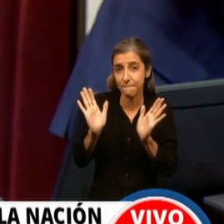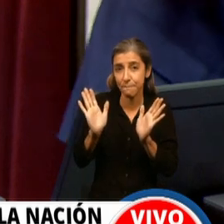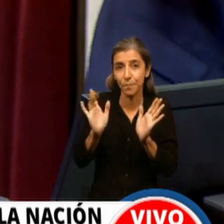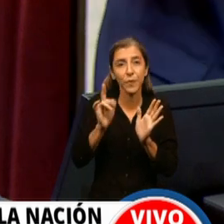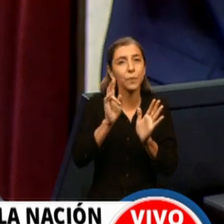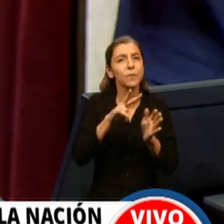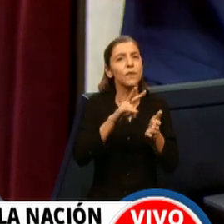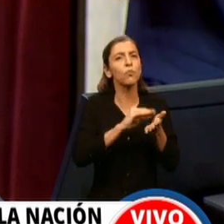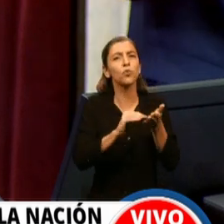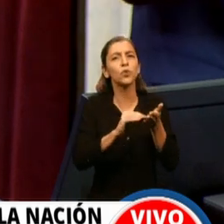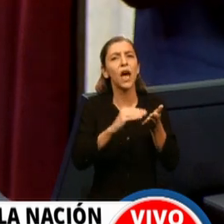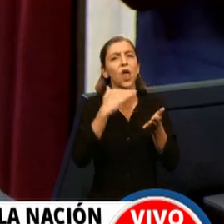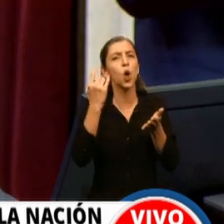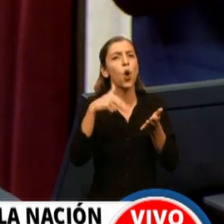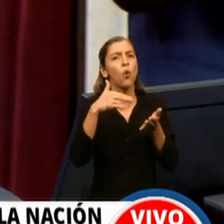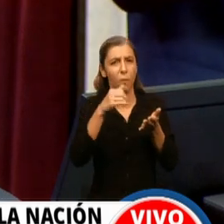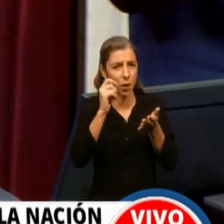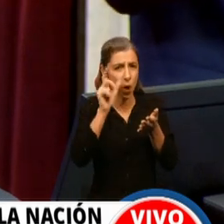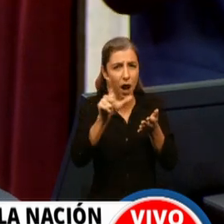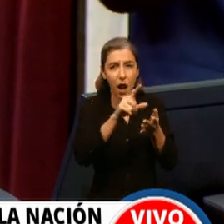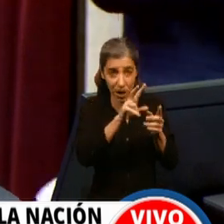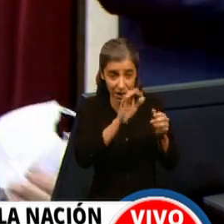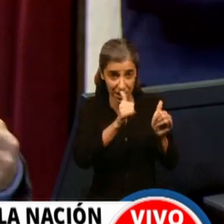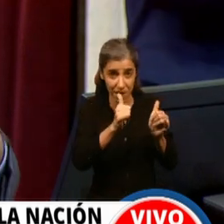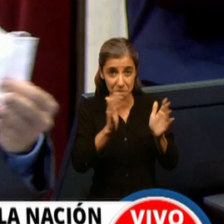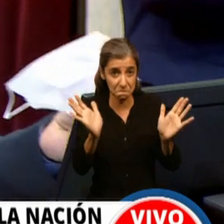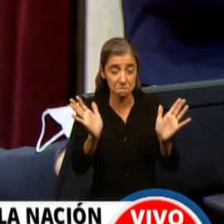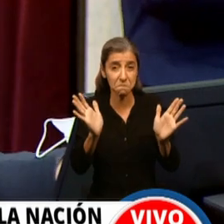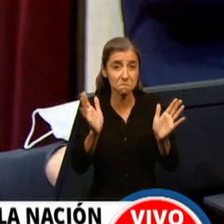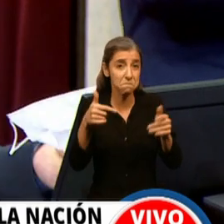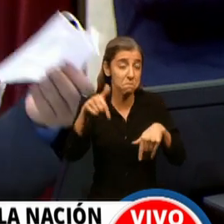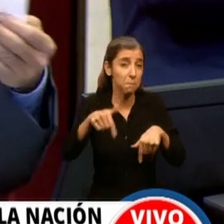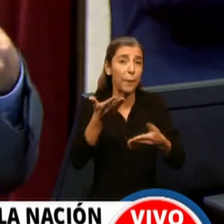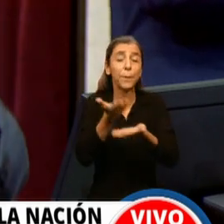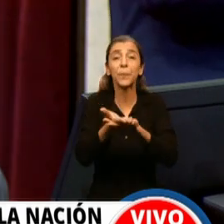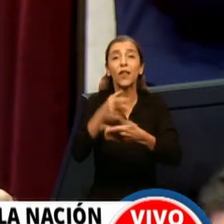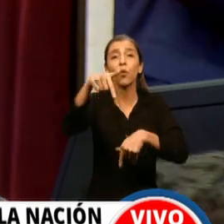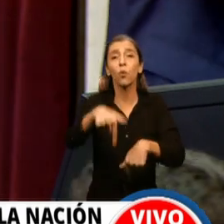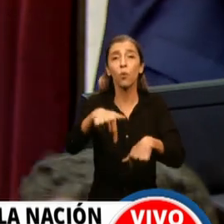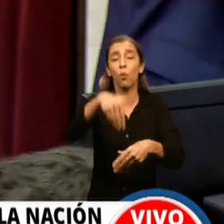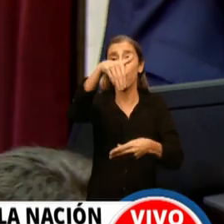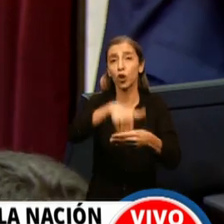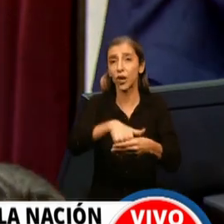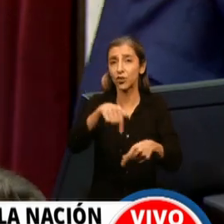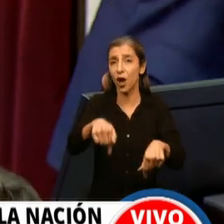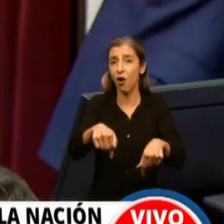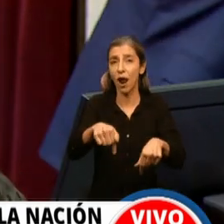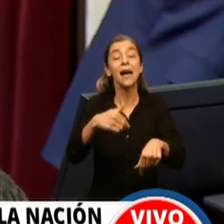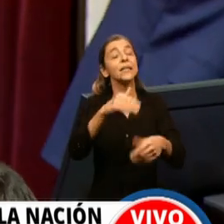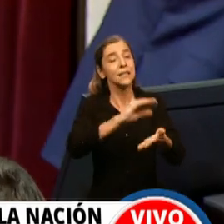no les parece juan manuel que llama a votación y diputada